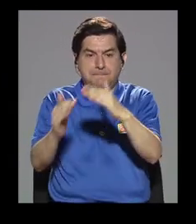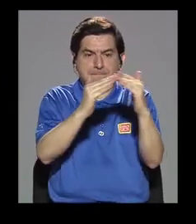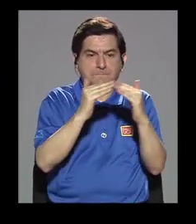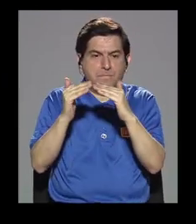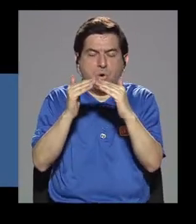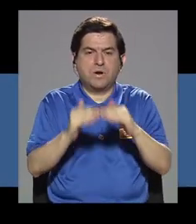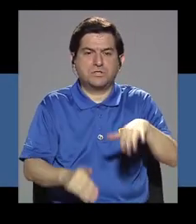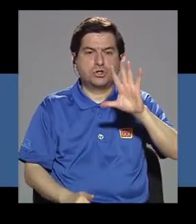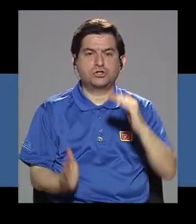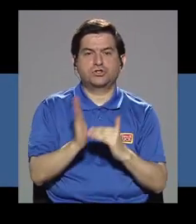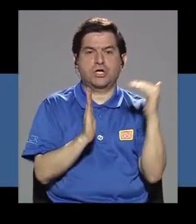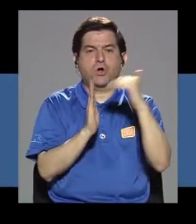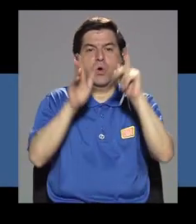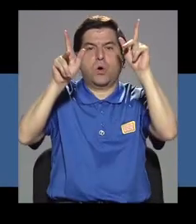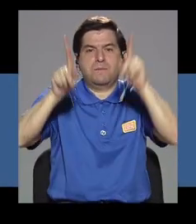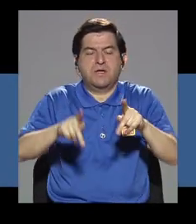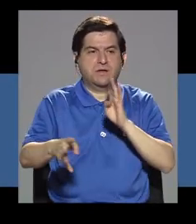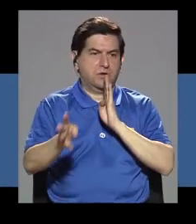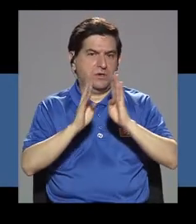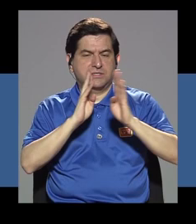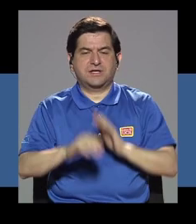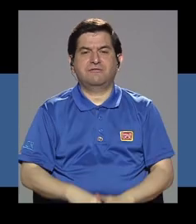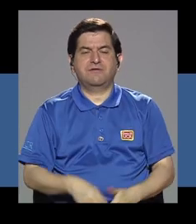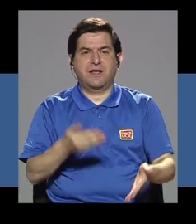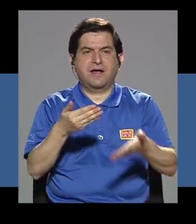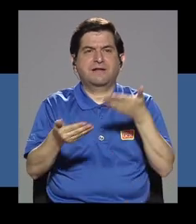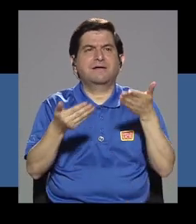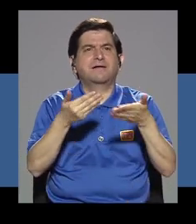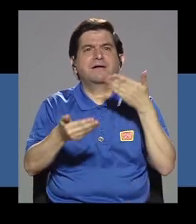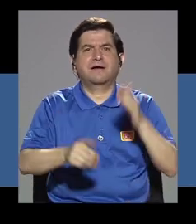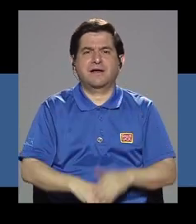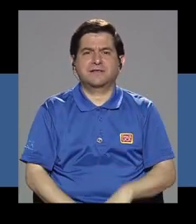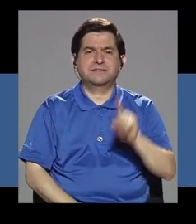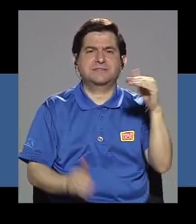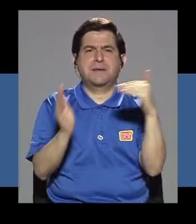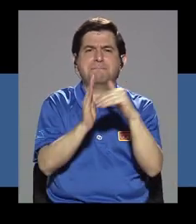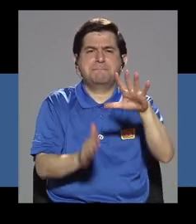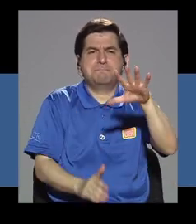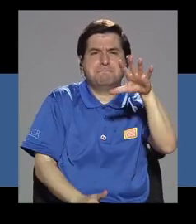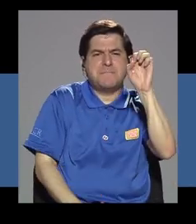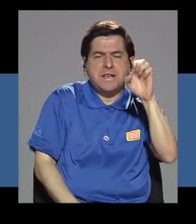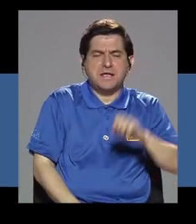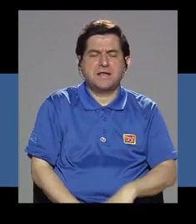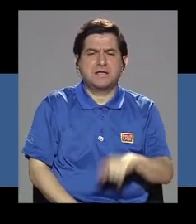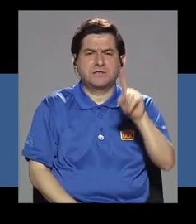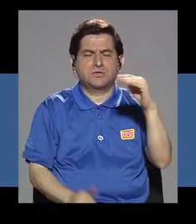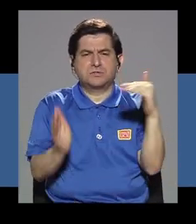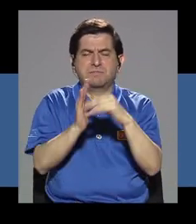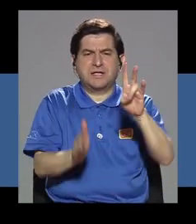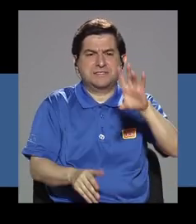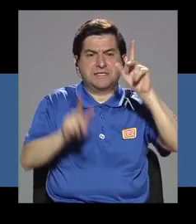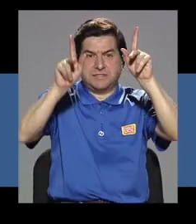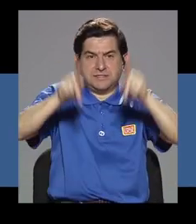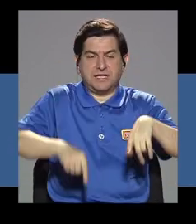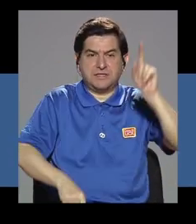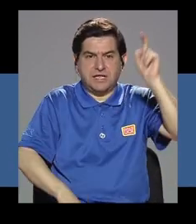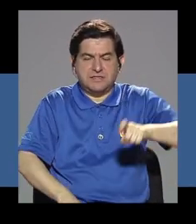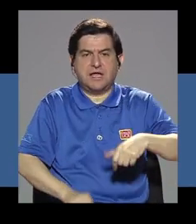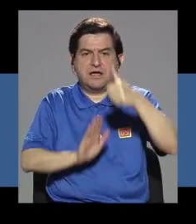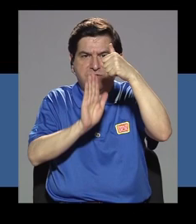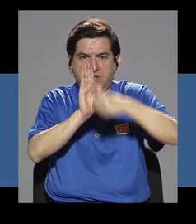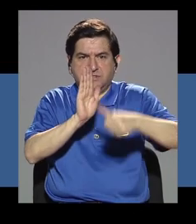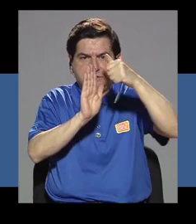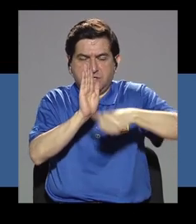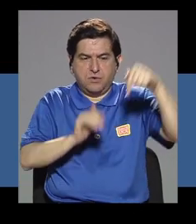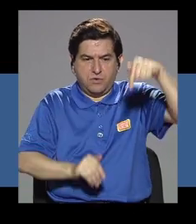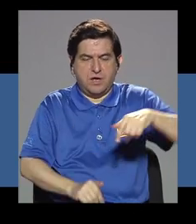una población de 5 millones de habitantes, estamos hablando que cerca de unos 1.500, 1.700 personas deberían de estarse